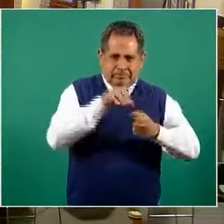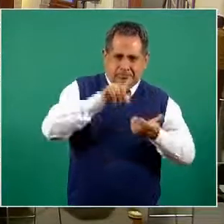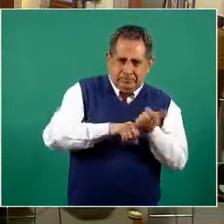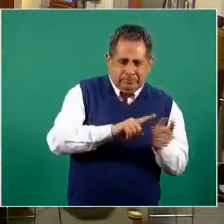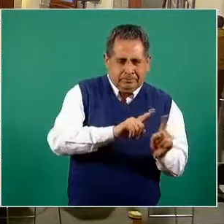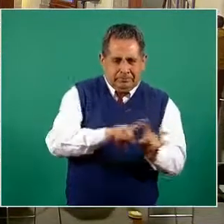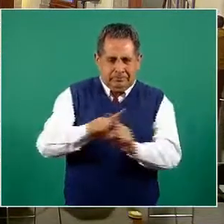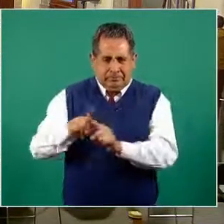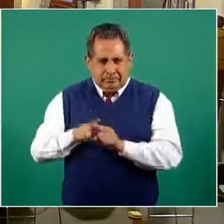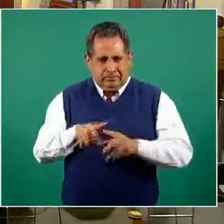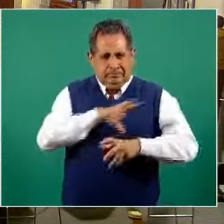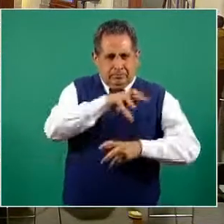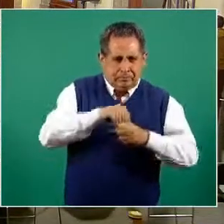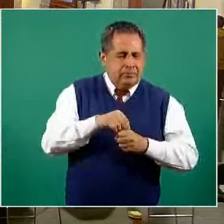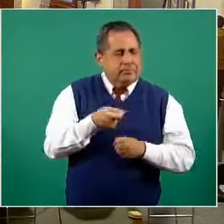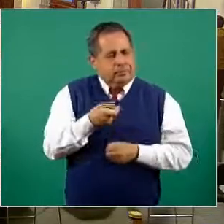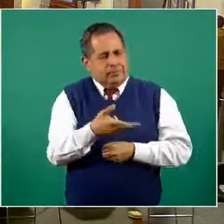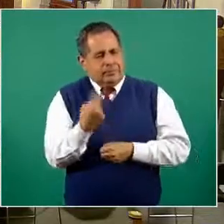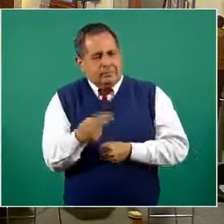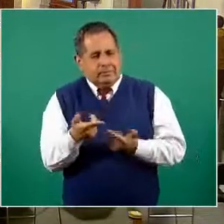que se les llaman grupos genéticos.